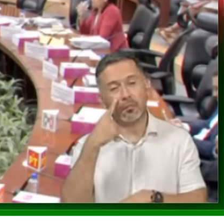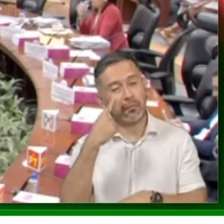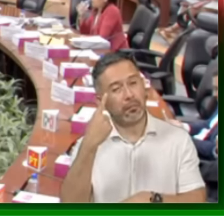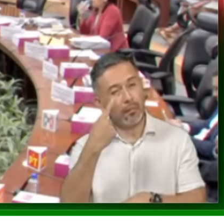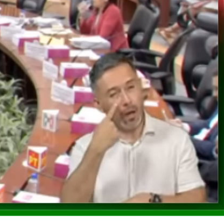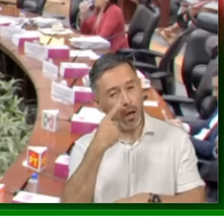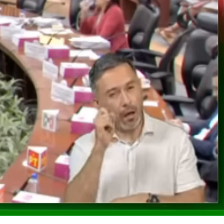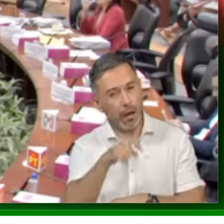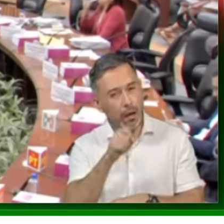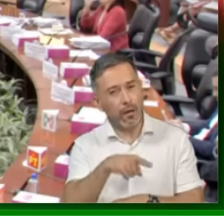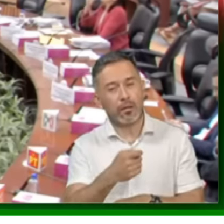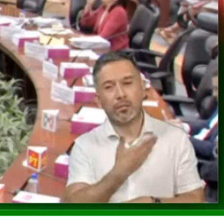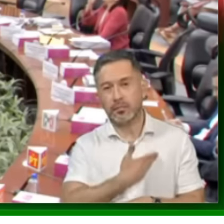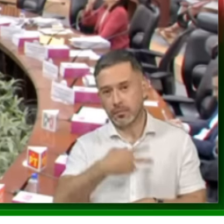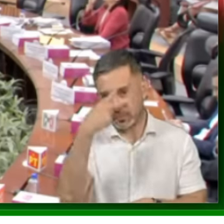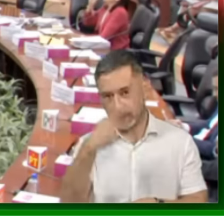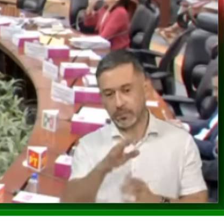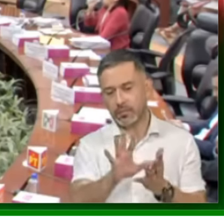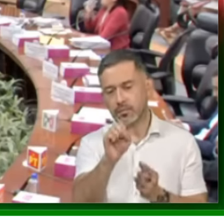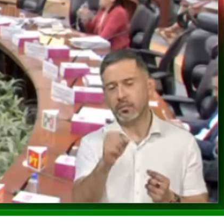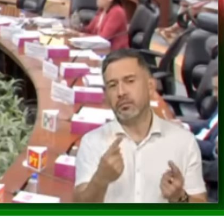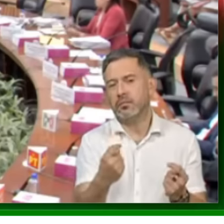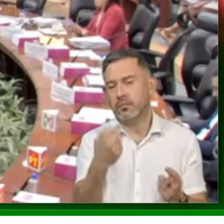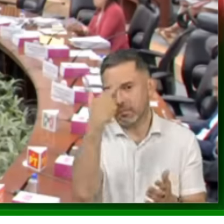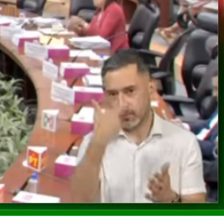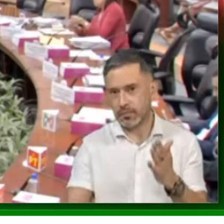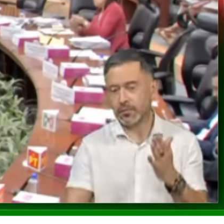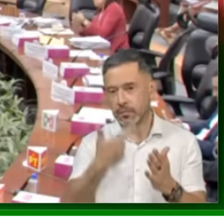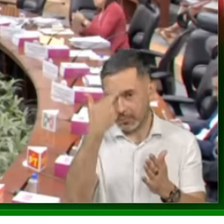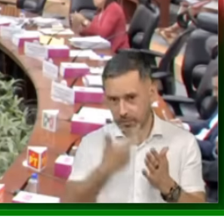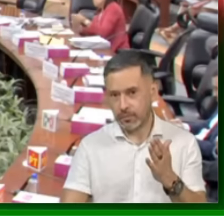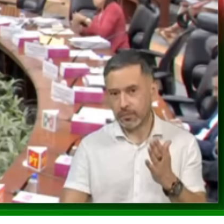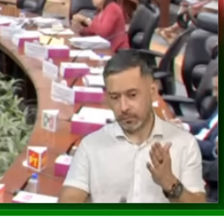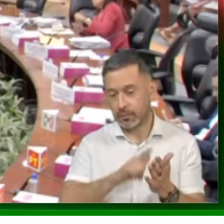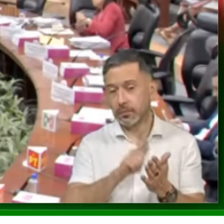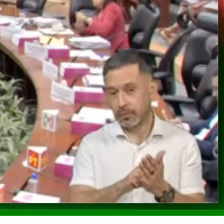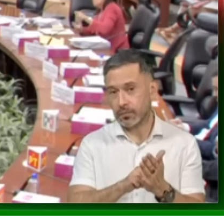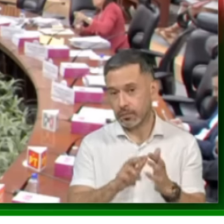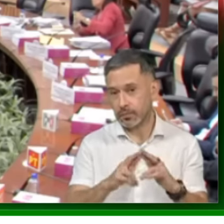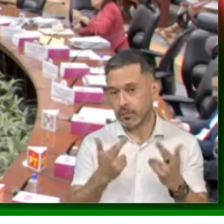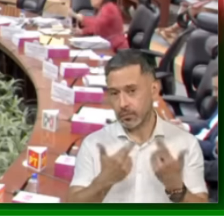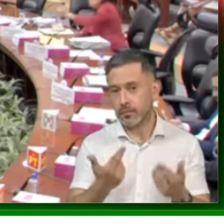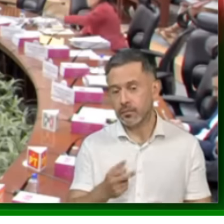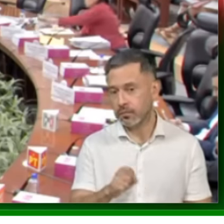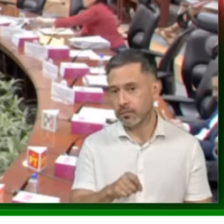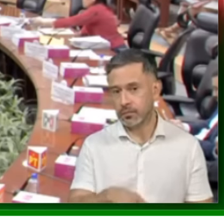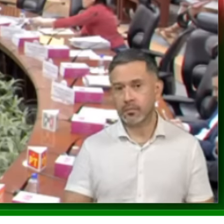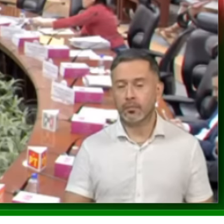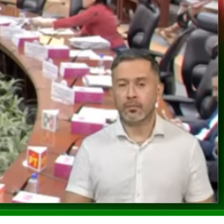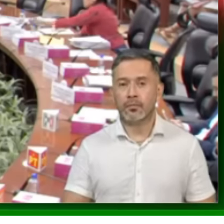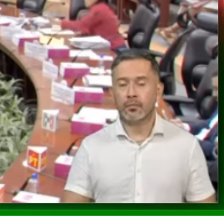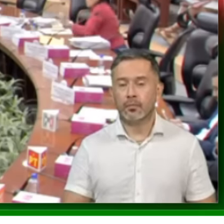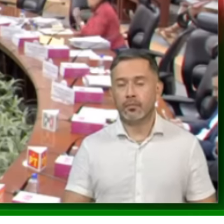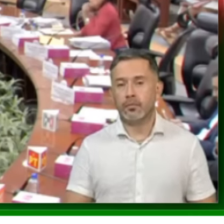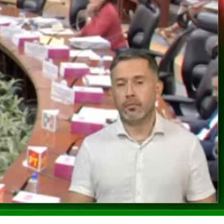república está violentando la Constitución violentando la ley yo